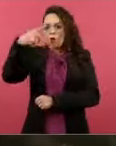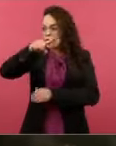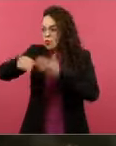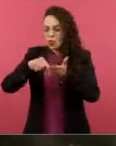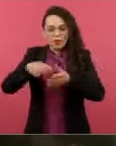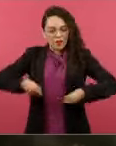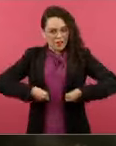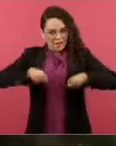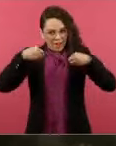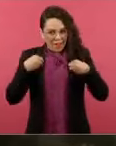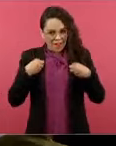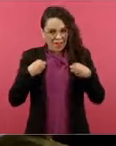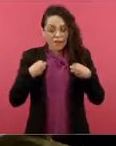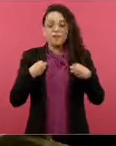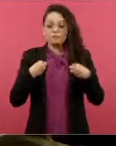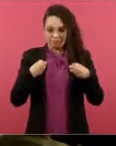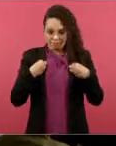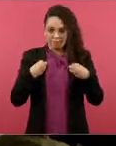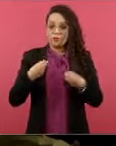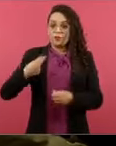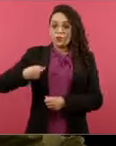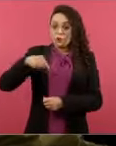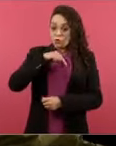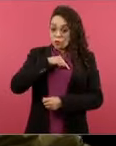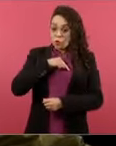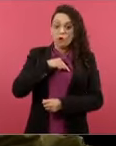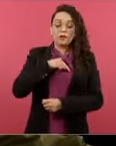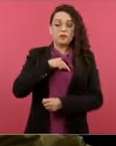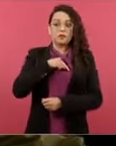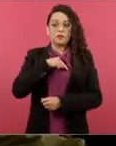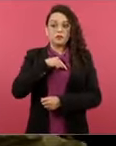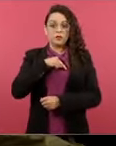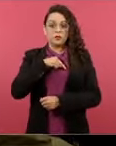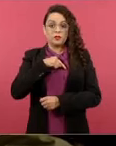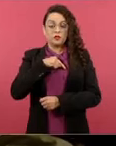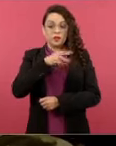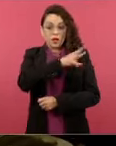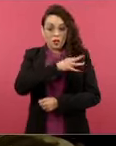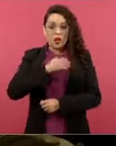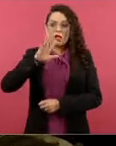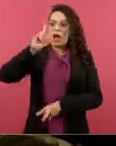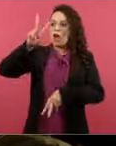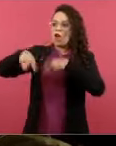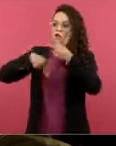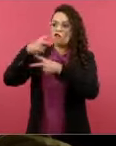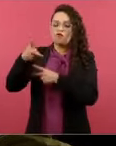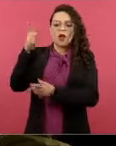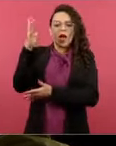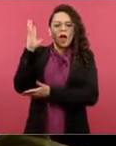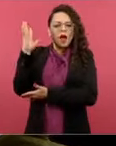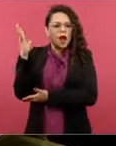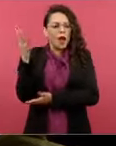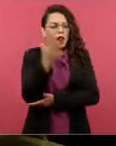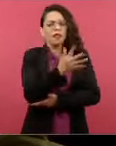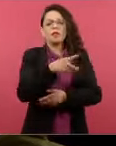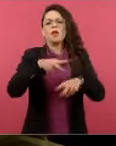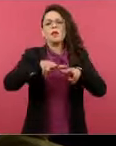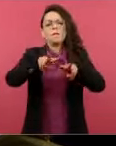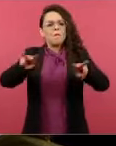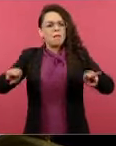nuestros niños ya fueron al jardín, ya fueron al parque o ya fueron al bosque a buscar esos seres vivos.